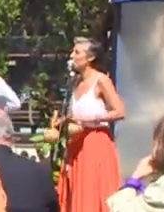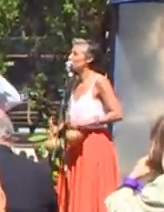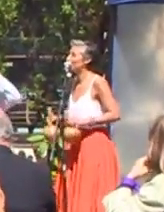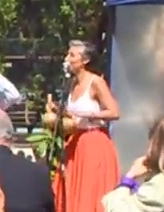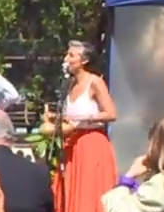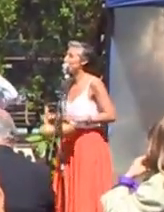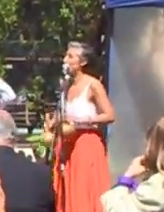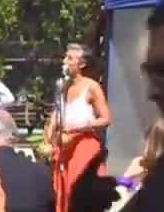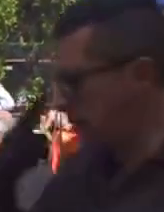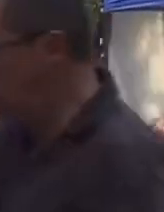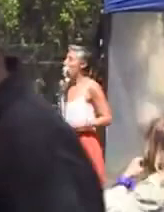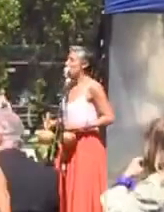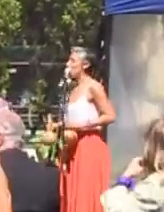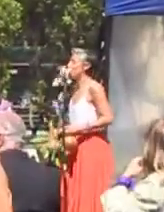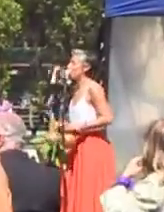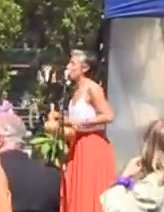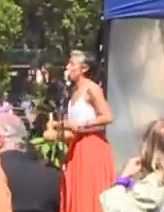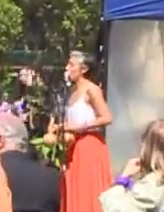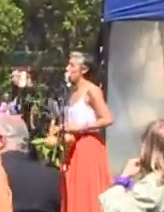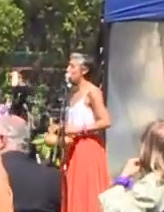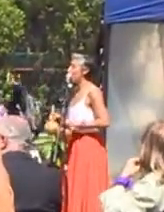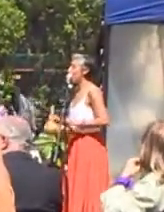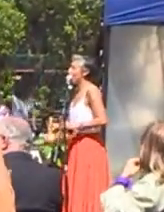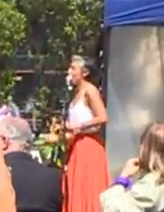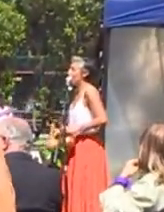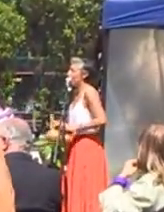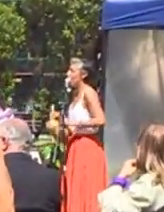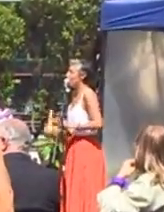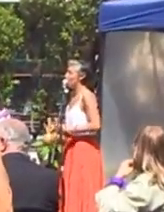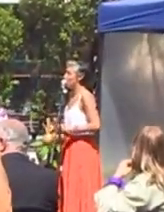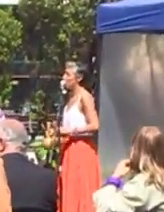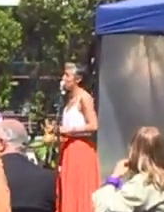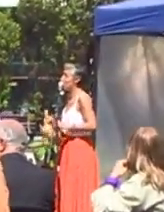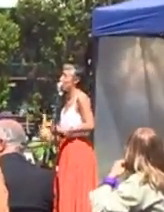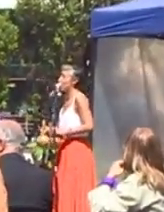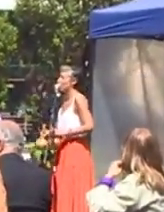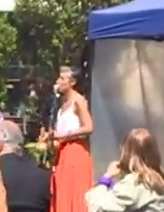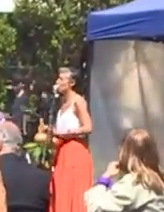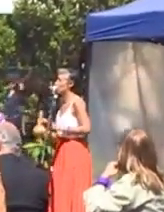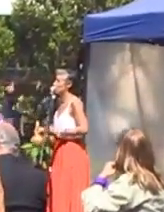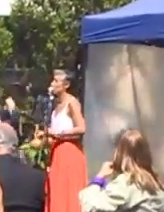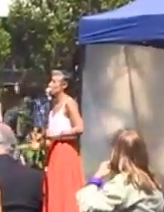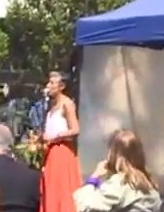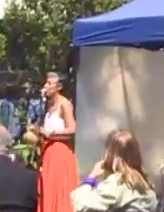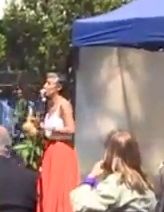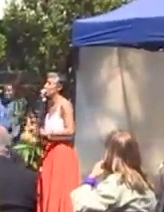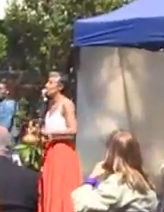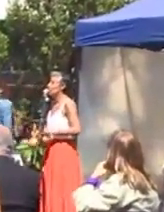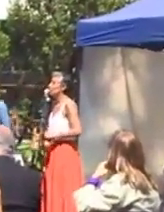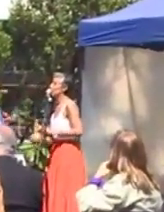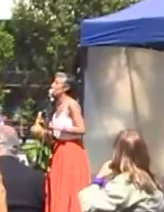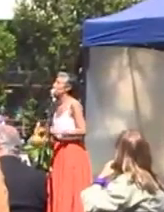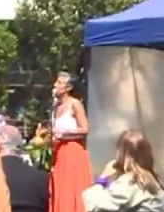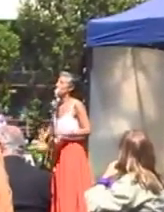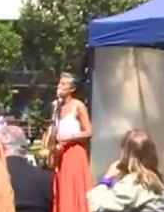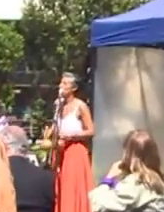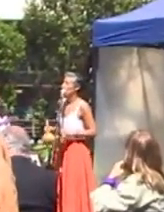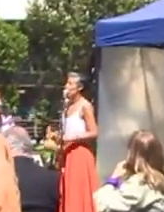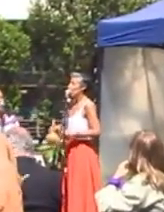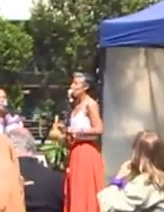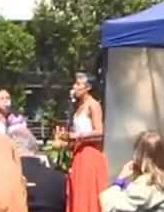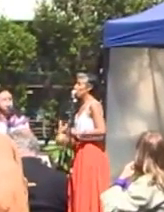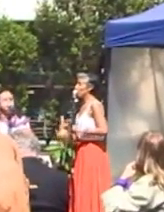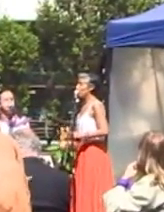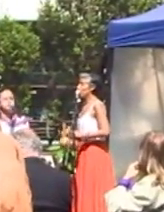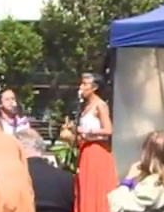es. Porque me pega, porque me pega, mamá y un mes. Porque me